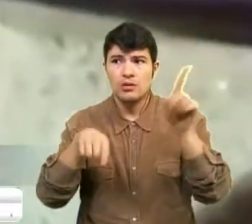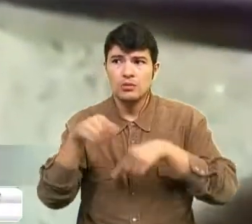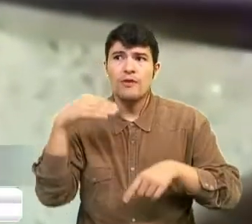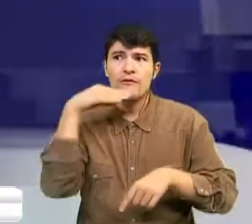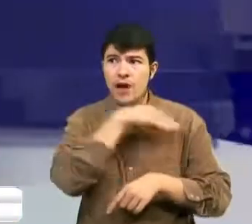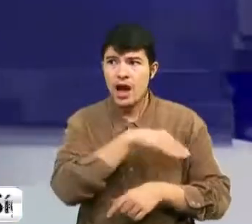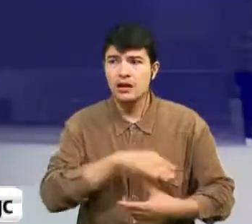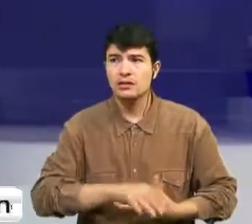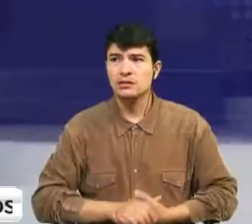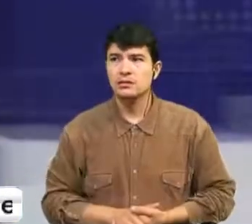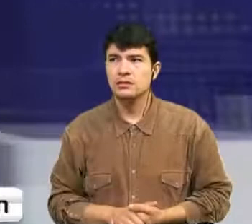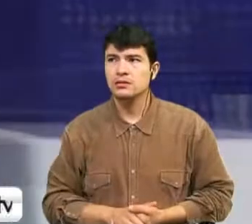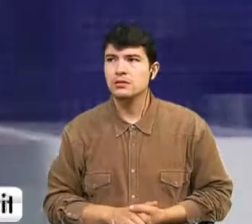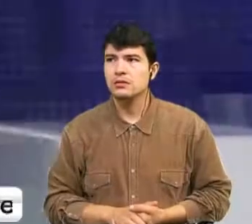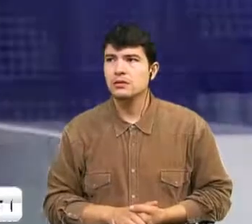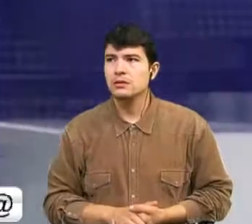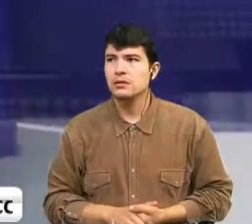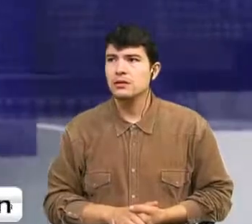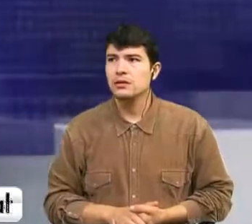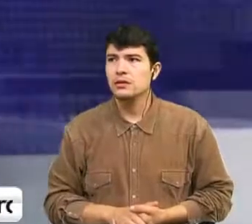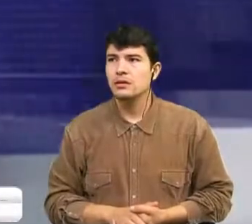falsificados.